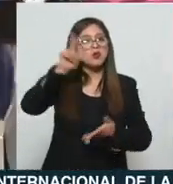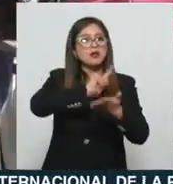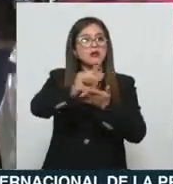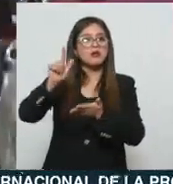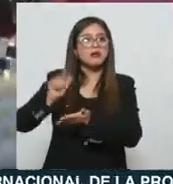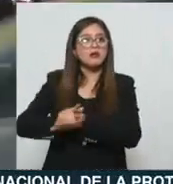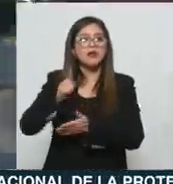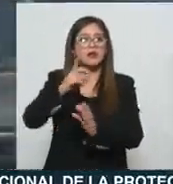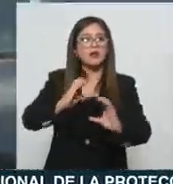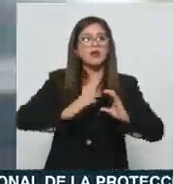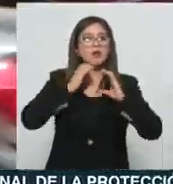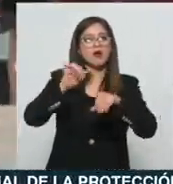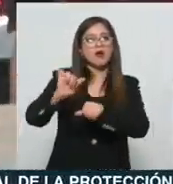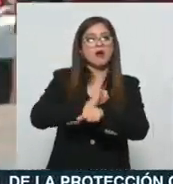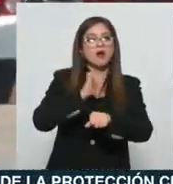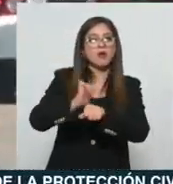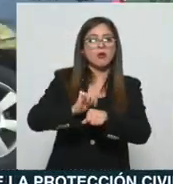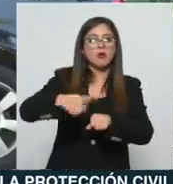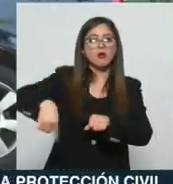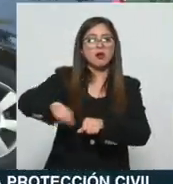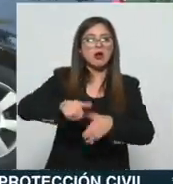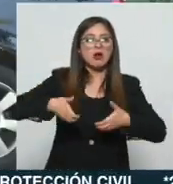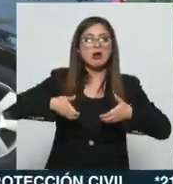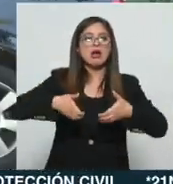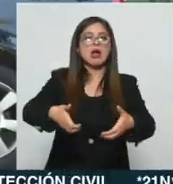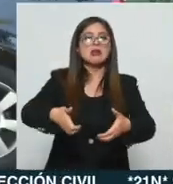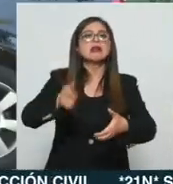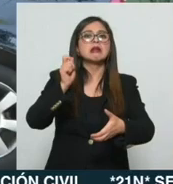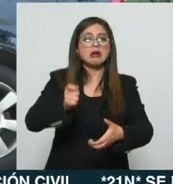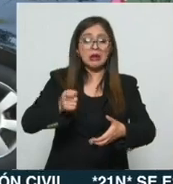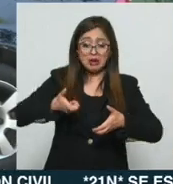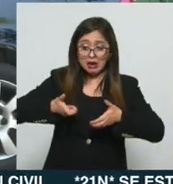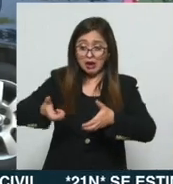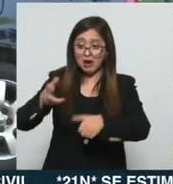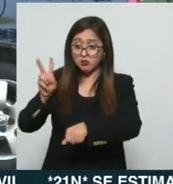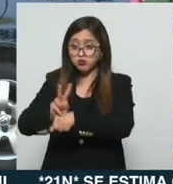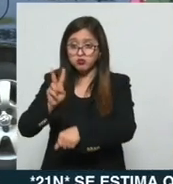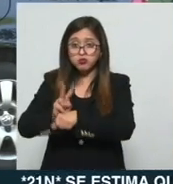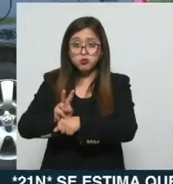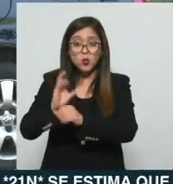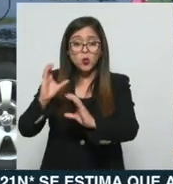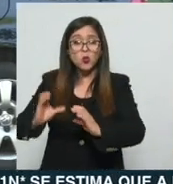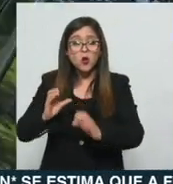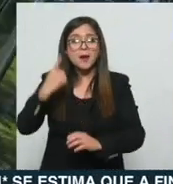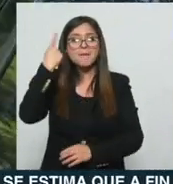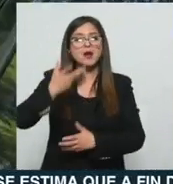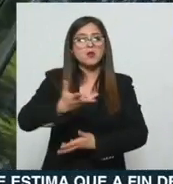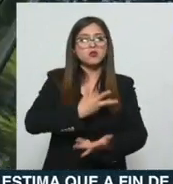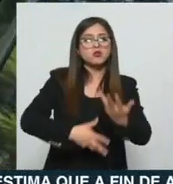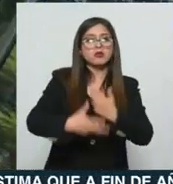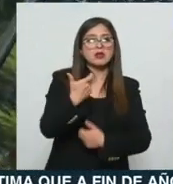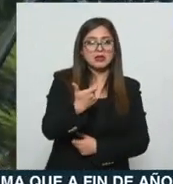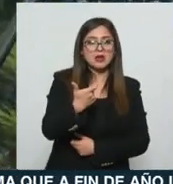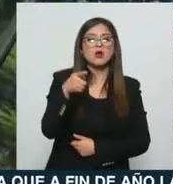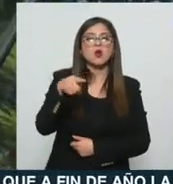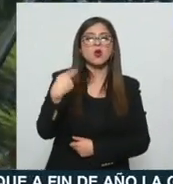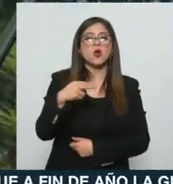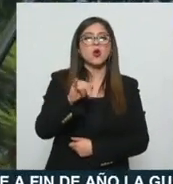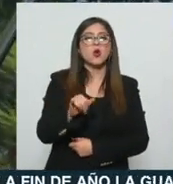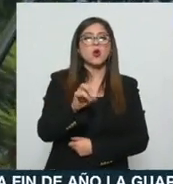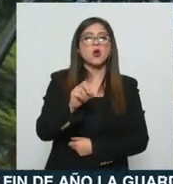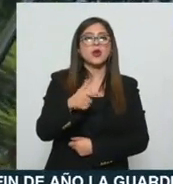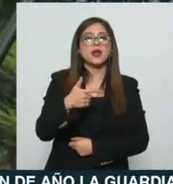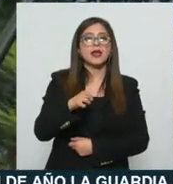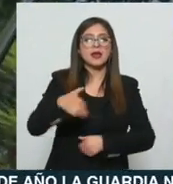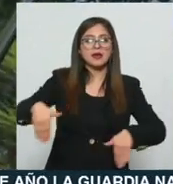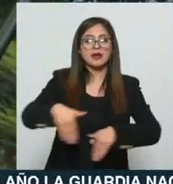que prestan el servicio en las calles lo hacen para ayudarse económicamente. Un caso es el de Jorge, quien trabaja en el